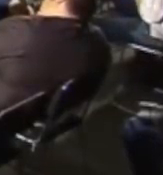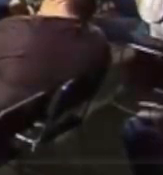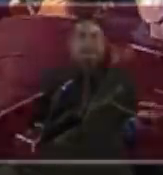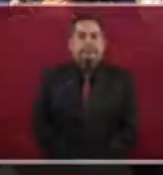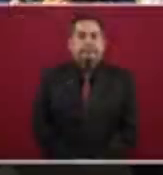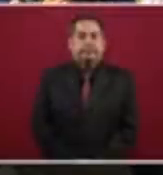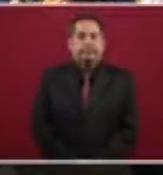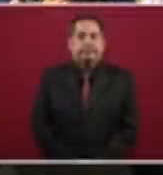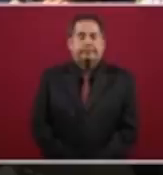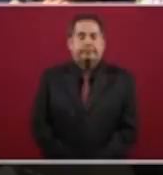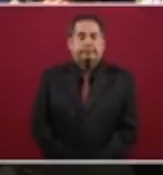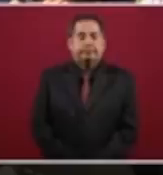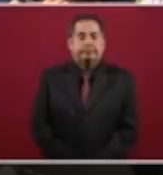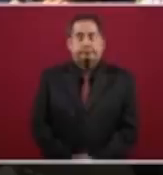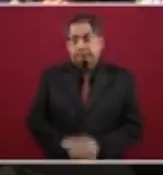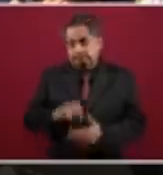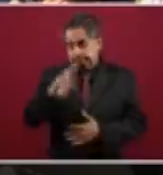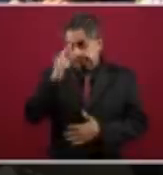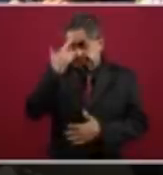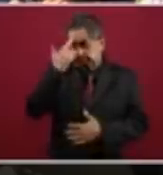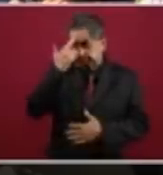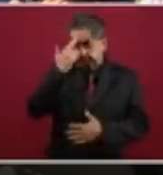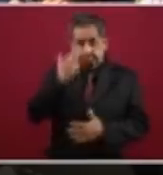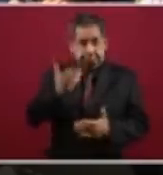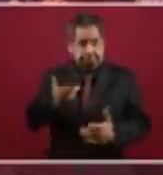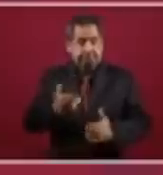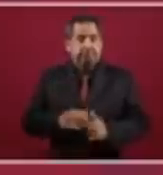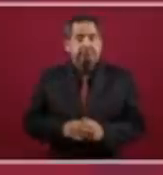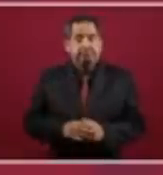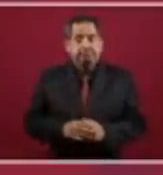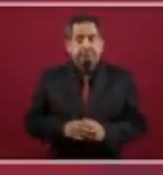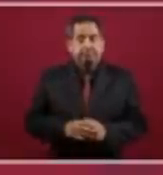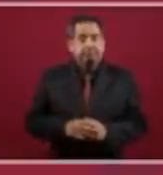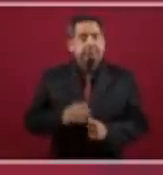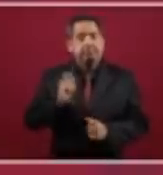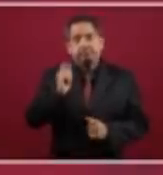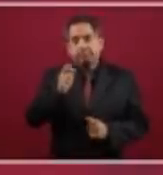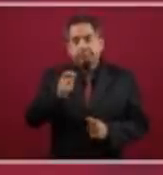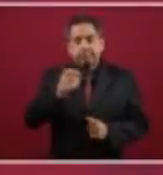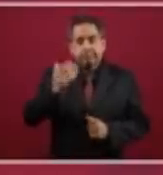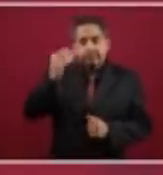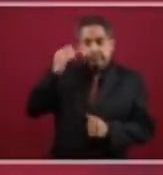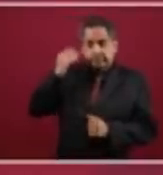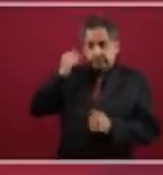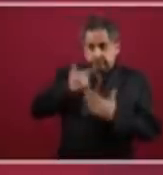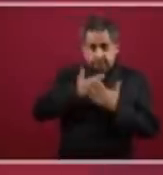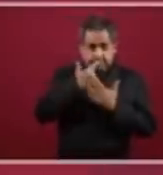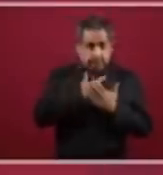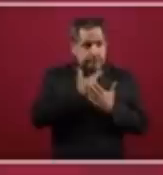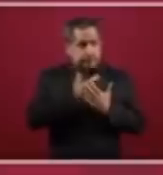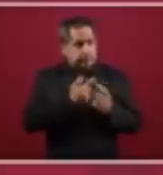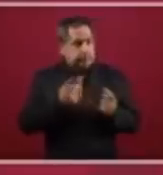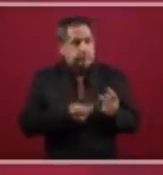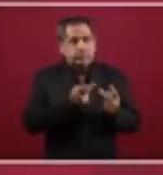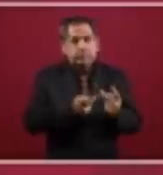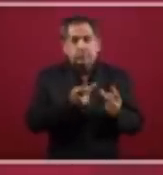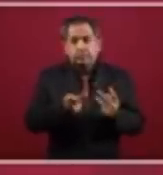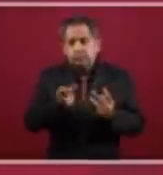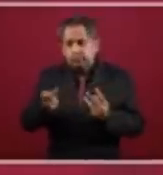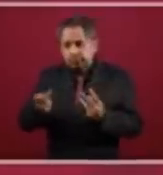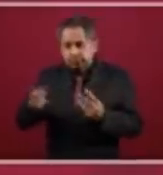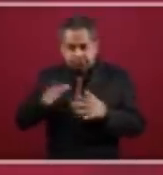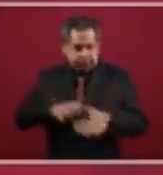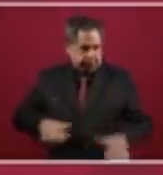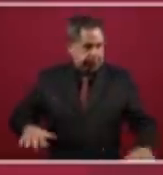Recuerden ustedes que, de acuerdo al censo, al último censo,